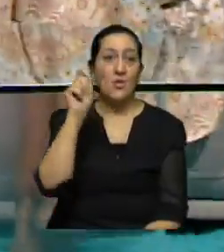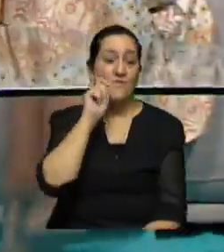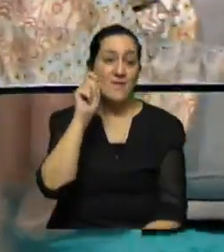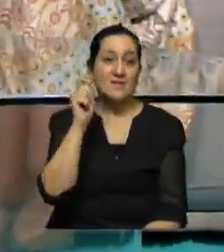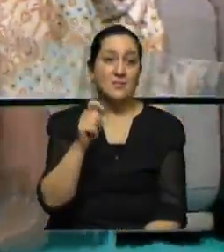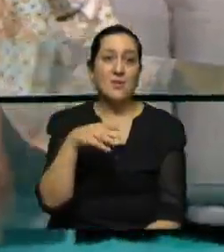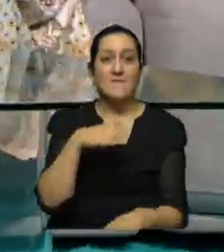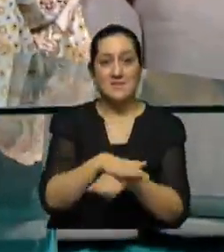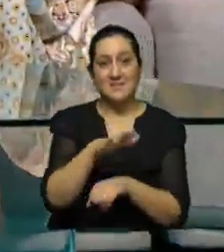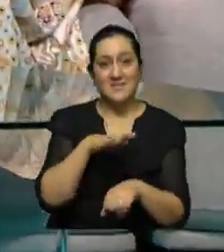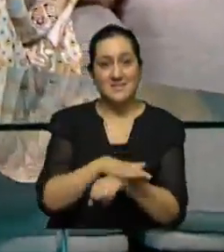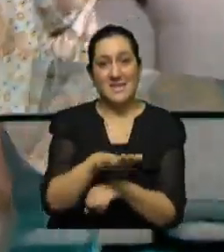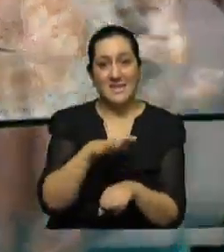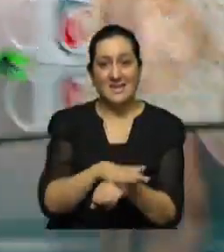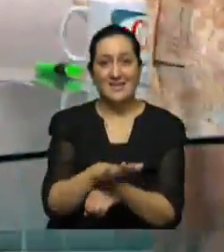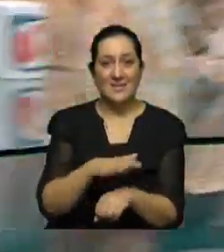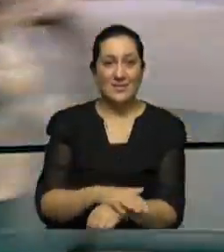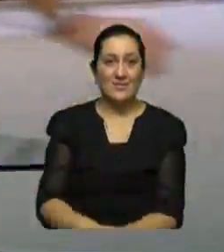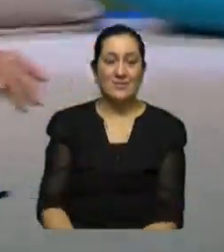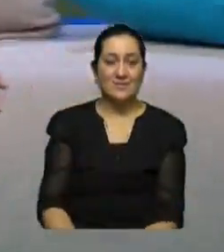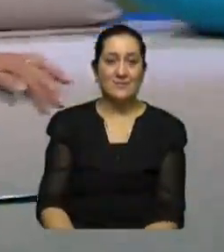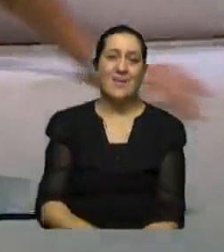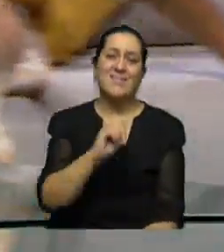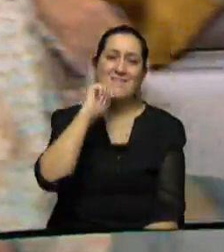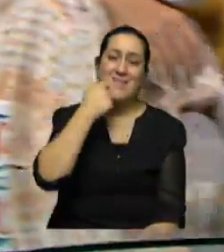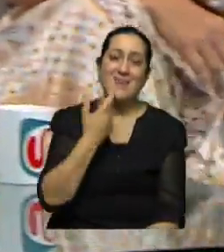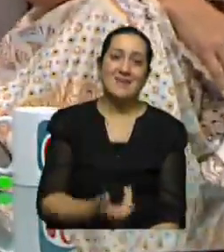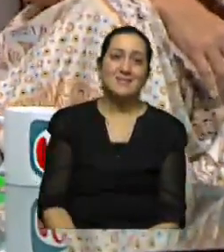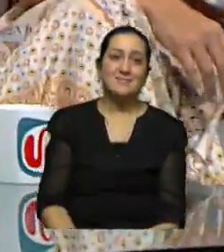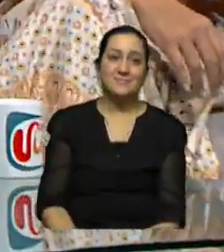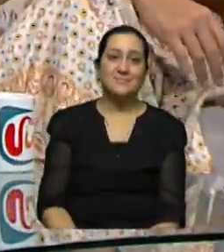La ¡felicitaciones! Saludar, no. ¡Qué divina!